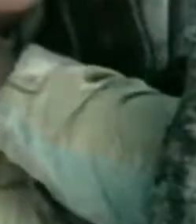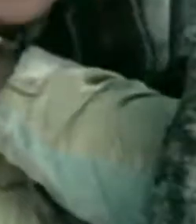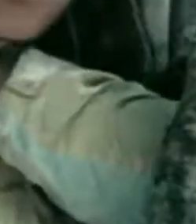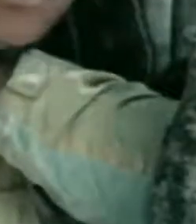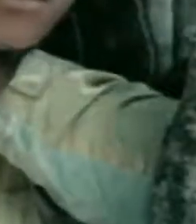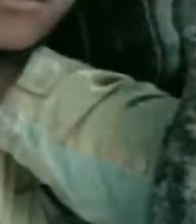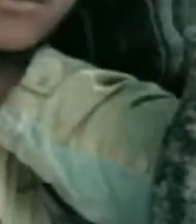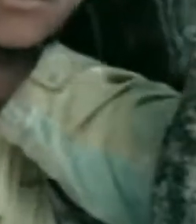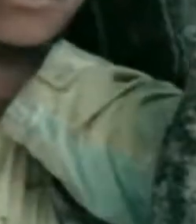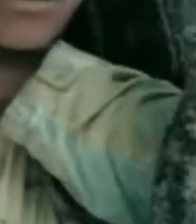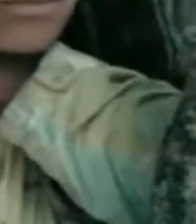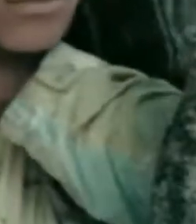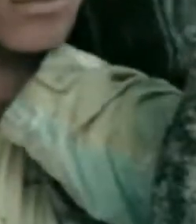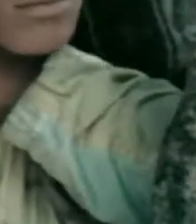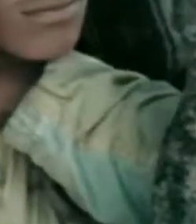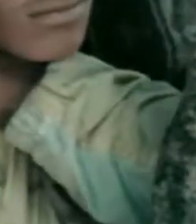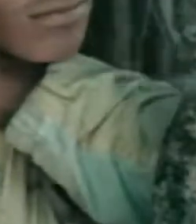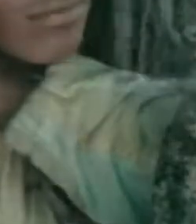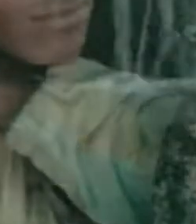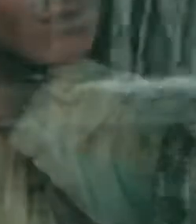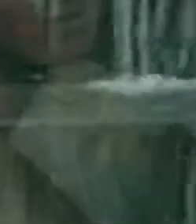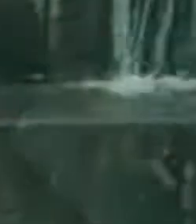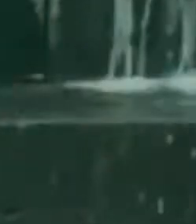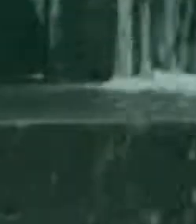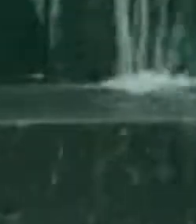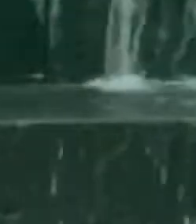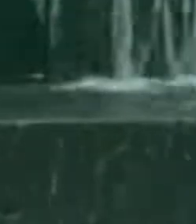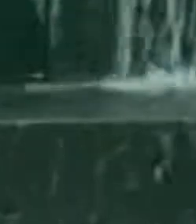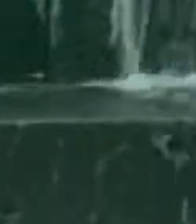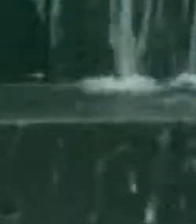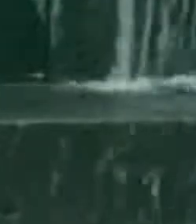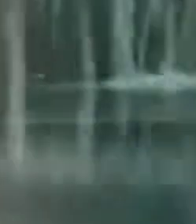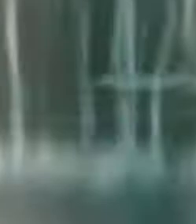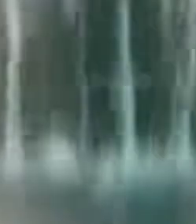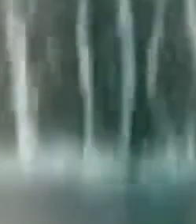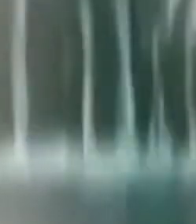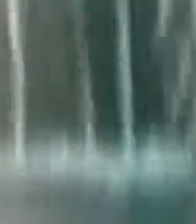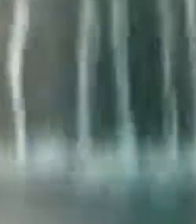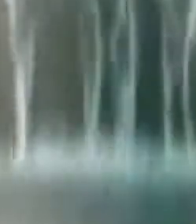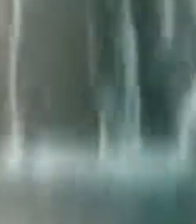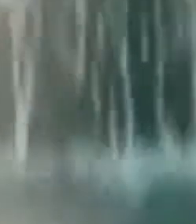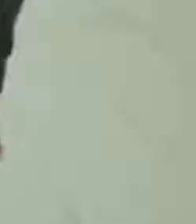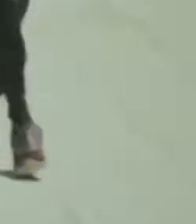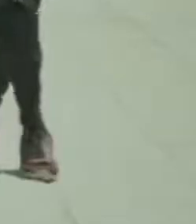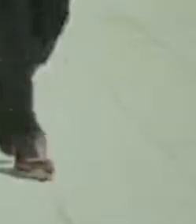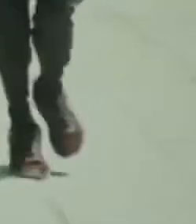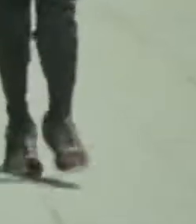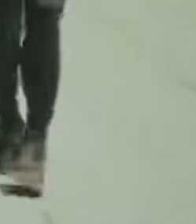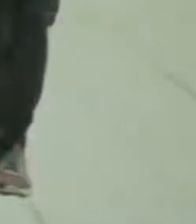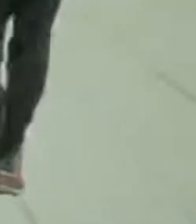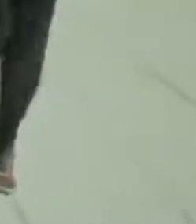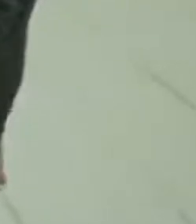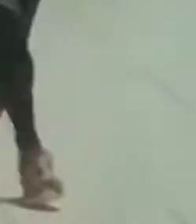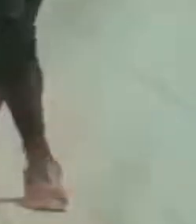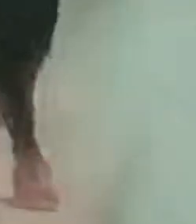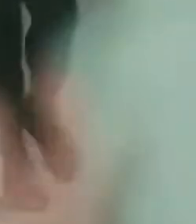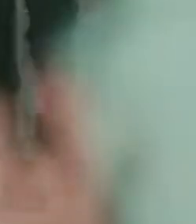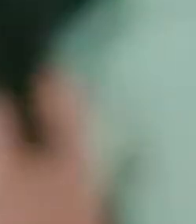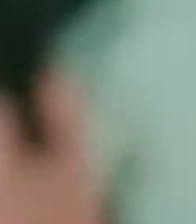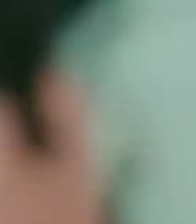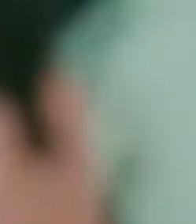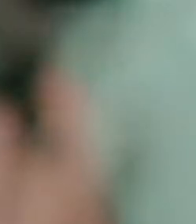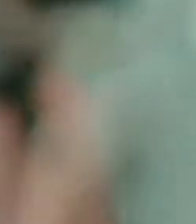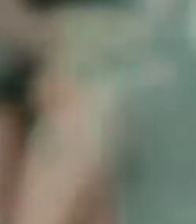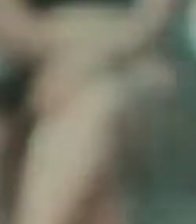esos golpes que mi papá le pegó a mi mamá, yo preferí salirme de mi casa. Muchos han sido violados por sus padres cuando